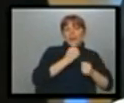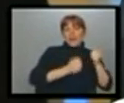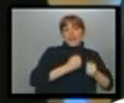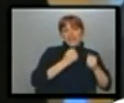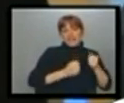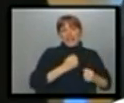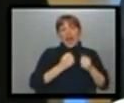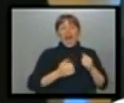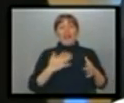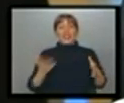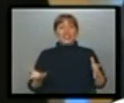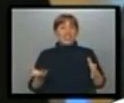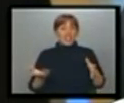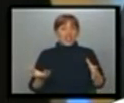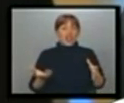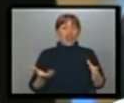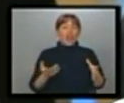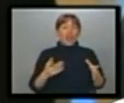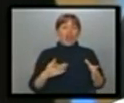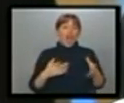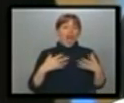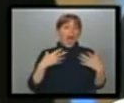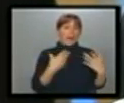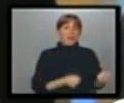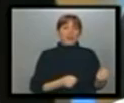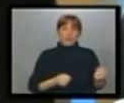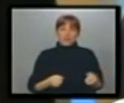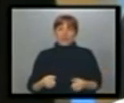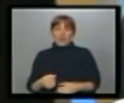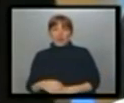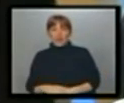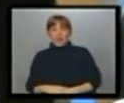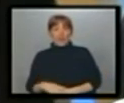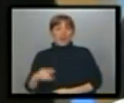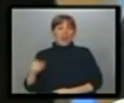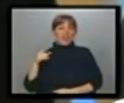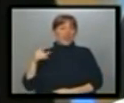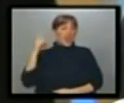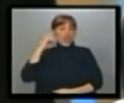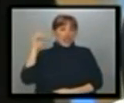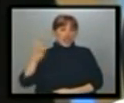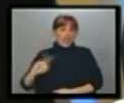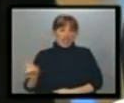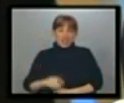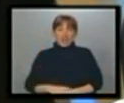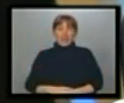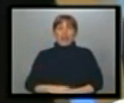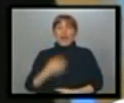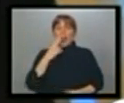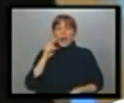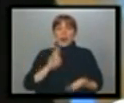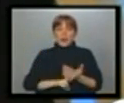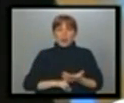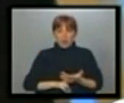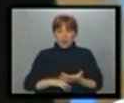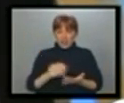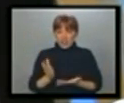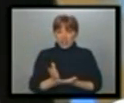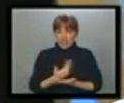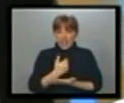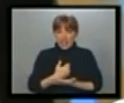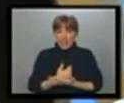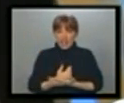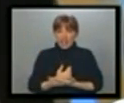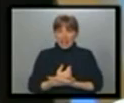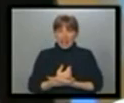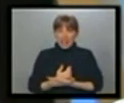salió a responderle ayer sin nombrarlo a Moyano, dijo, es ignorancia o mala fe. Ahora te digo una cosa, la quita de retenciones, se lo comió,